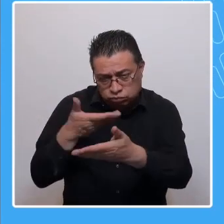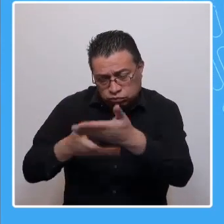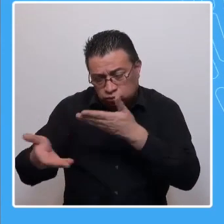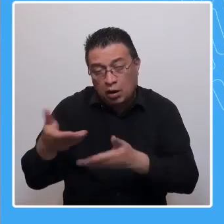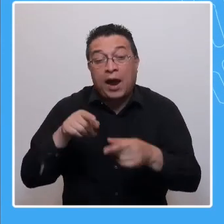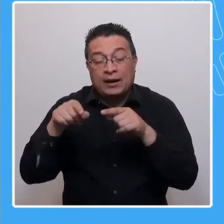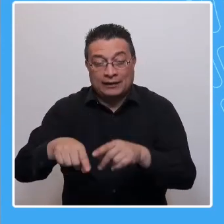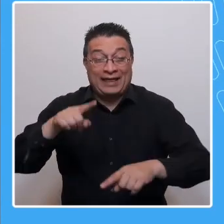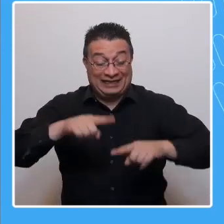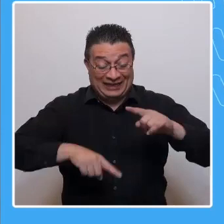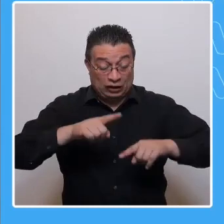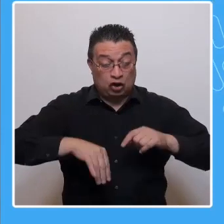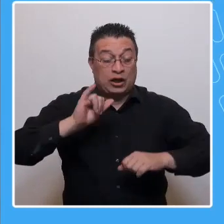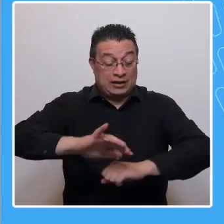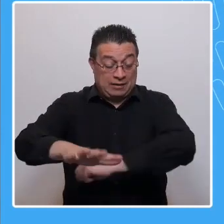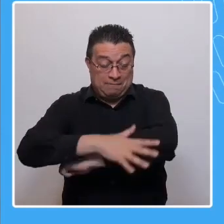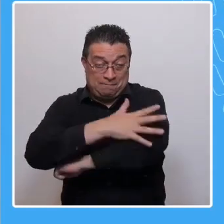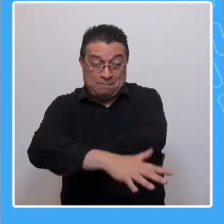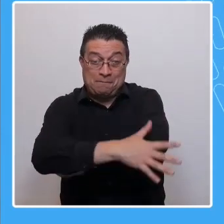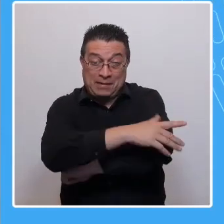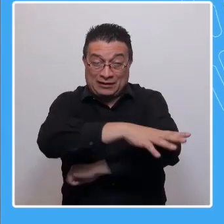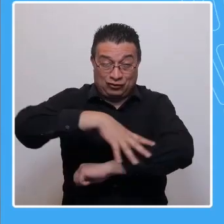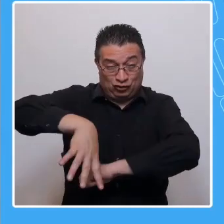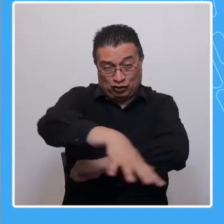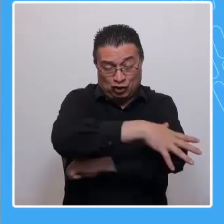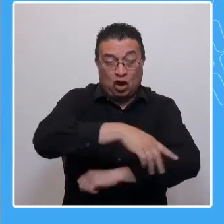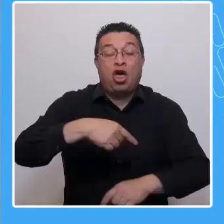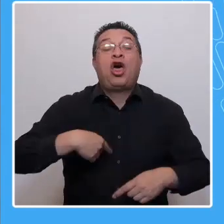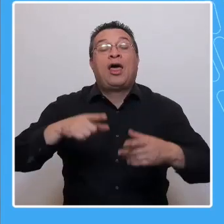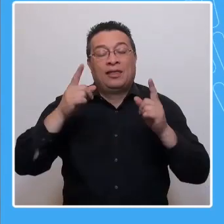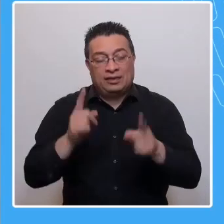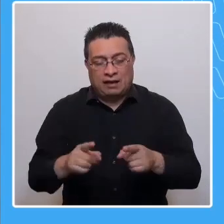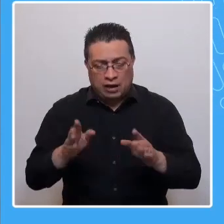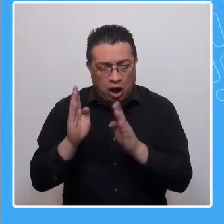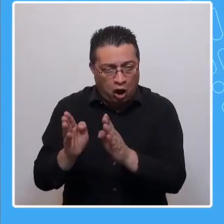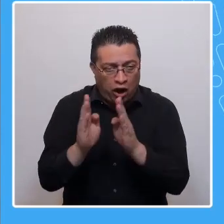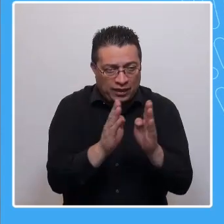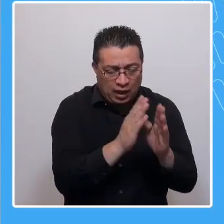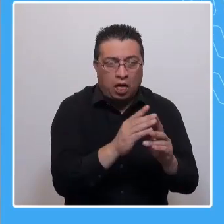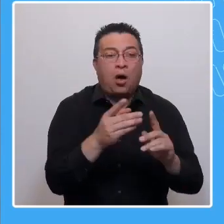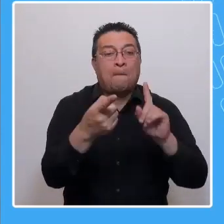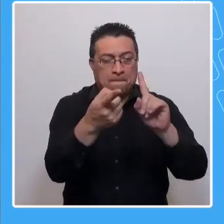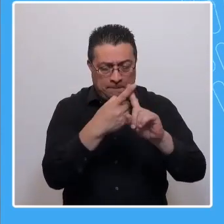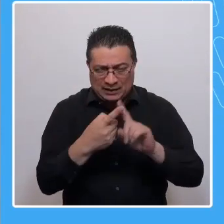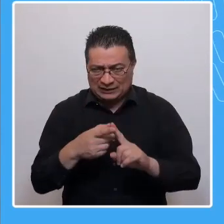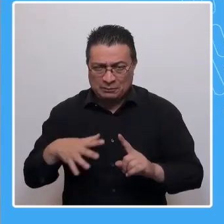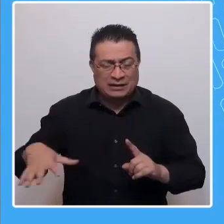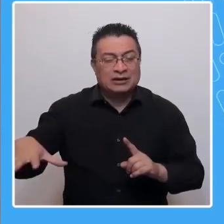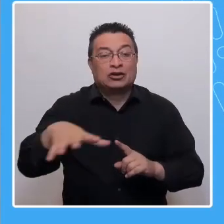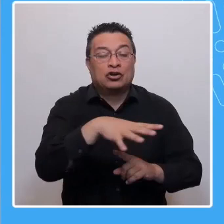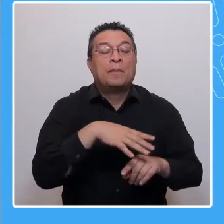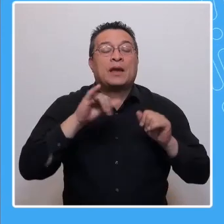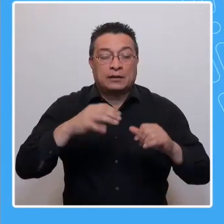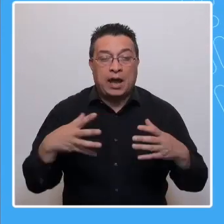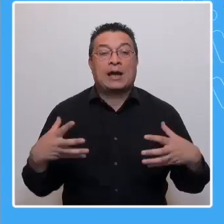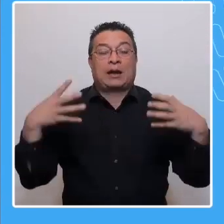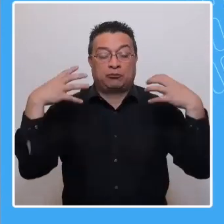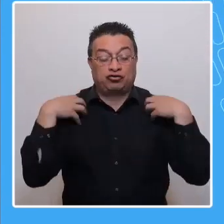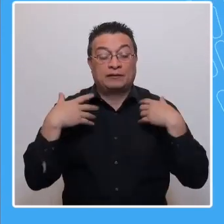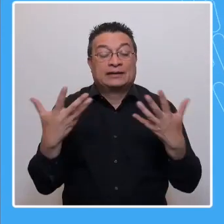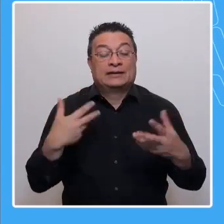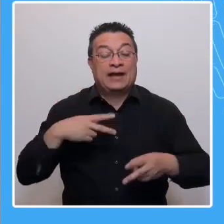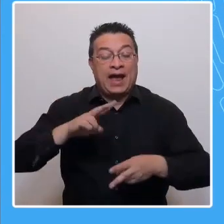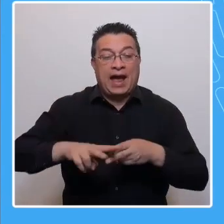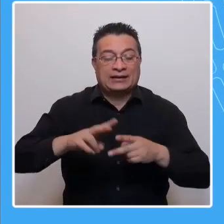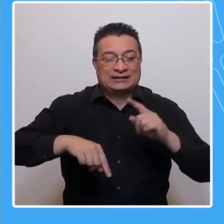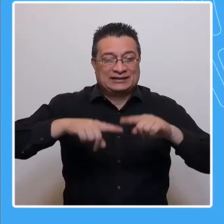que el territorio y el maritorio en nuestro país deben ser ordenados de manera participativa y teniendo una responsabilidad con lo que se hace en los territorios